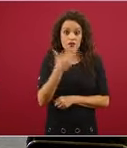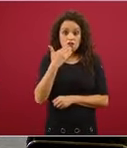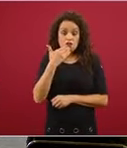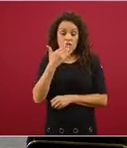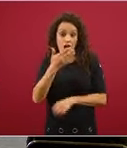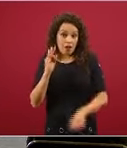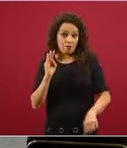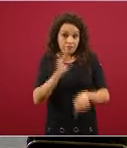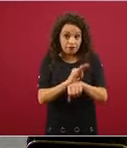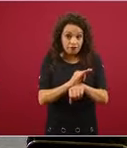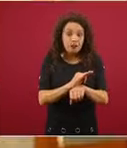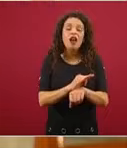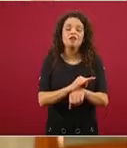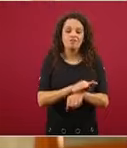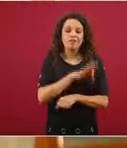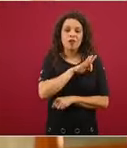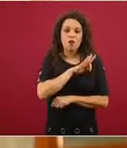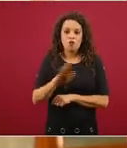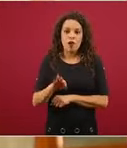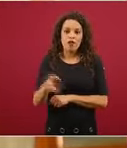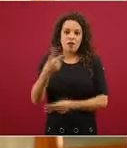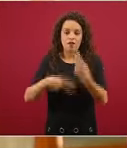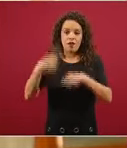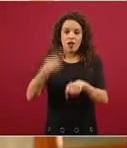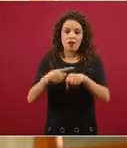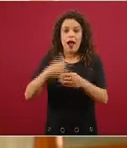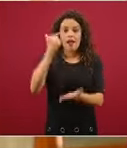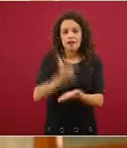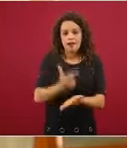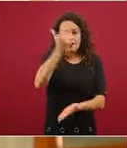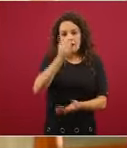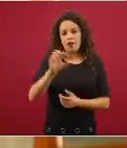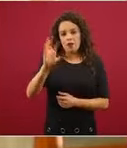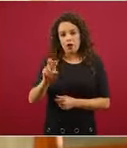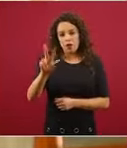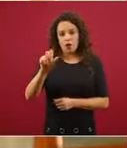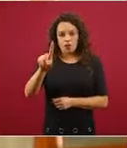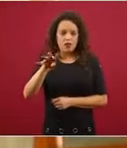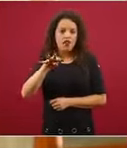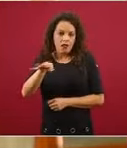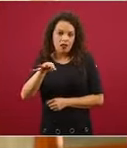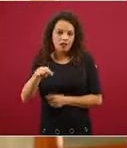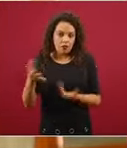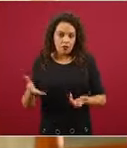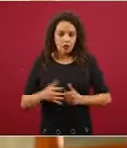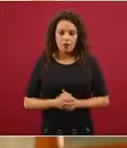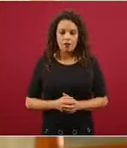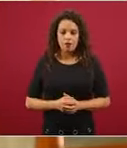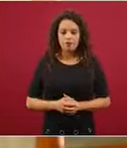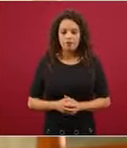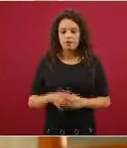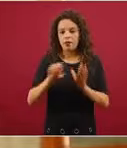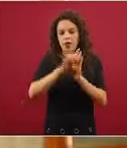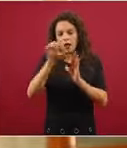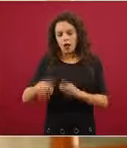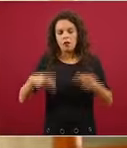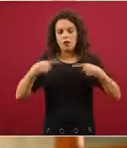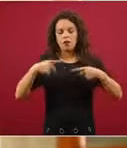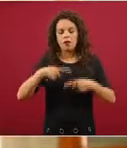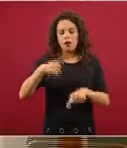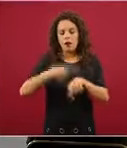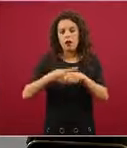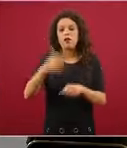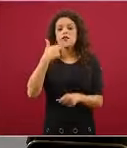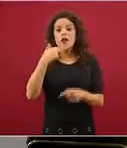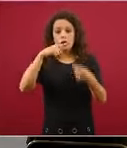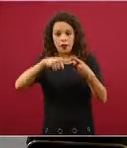a presentar un cuadro grave de COVID-19. Diabetes, hipertensión, las personas adultas